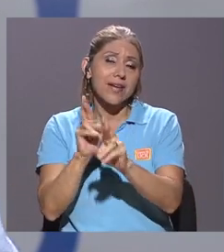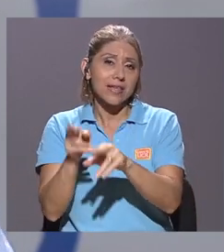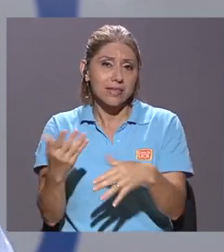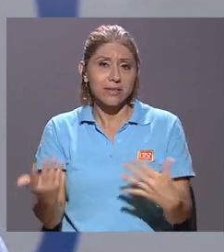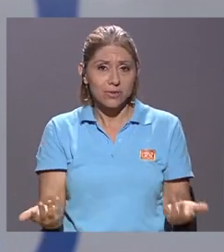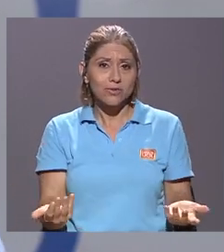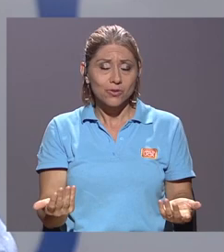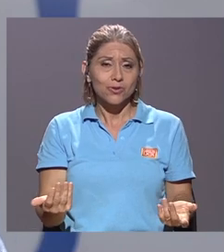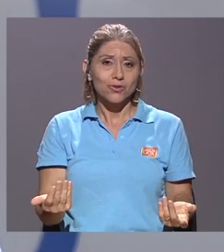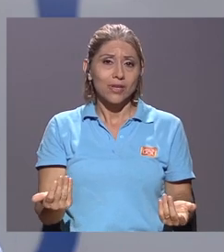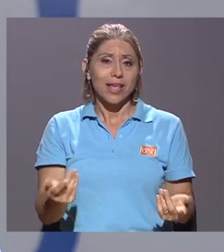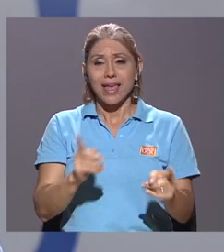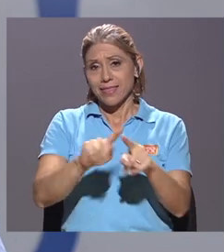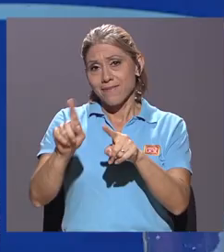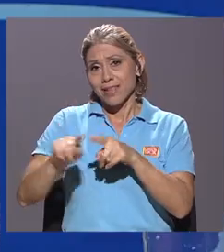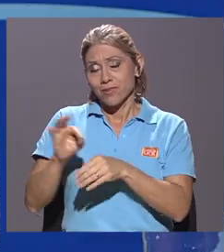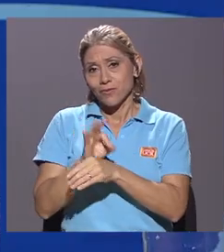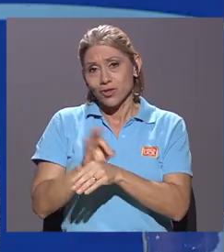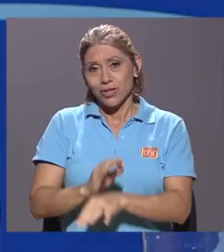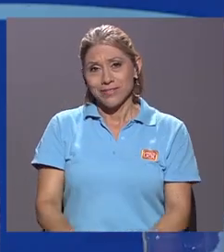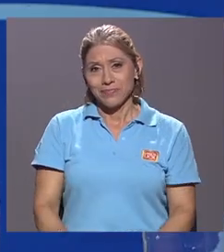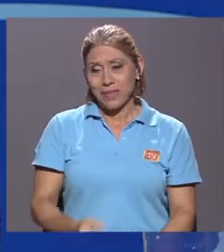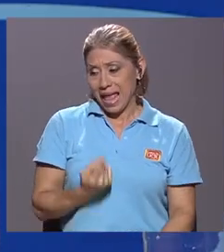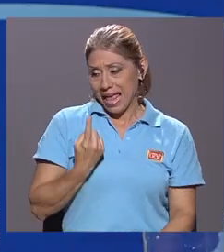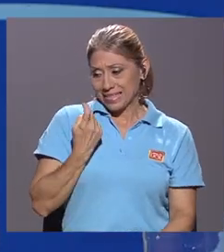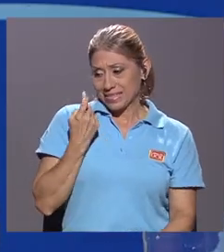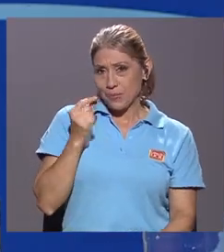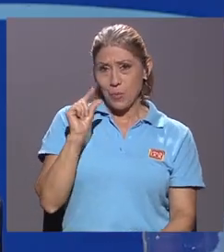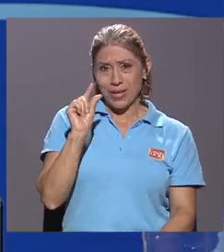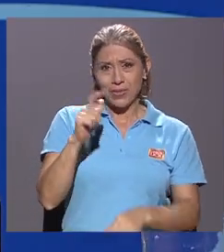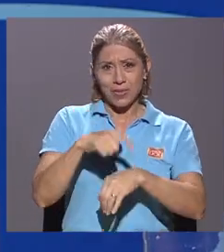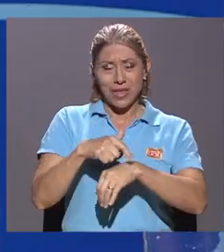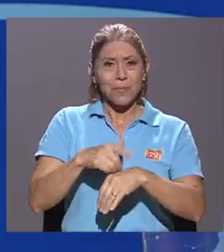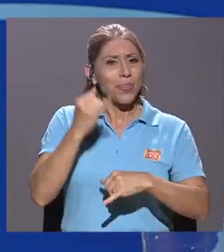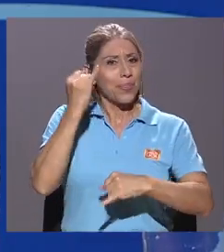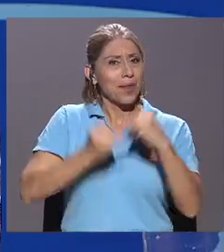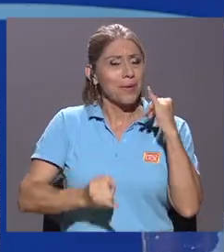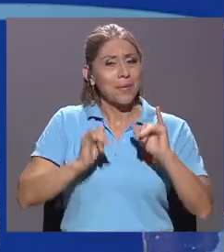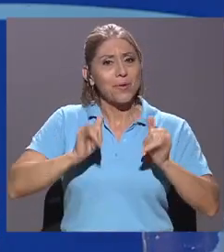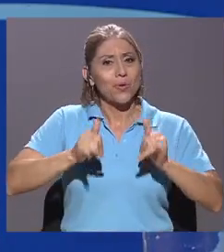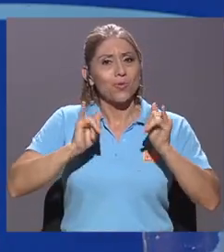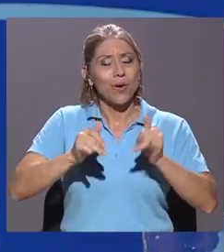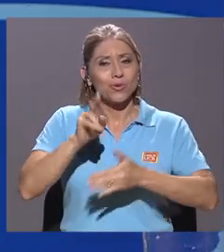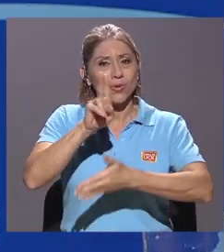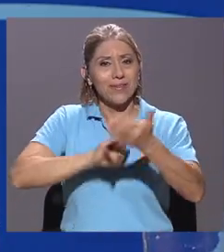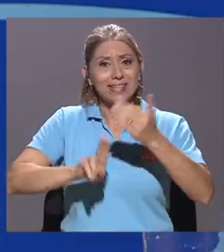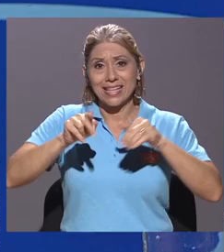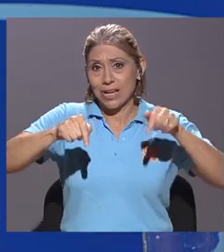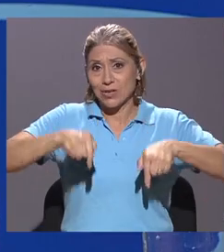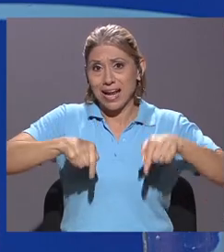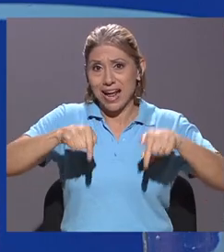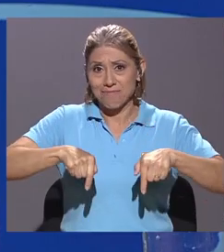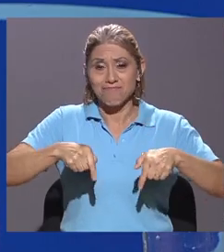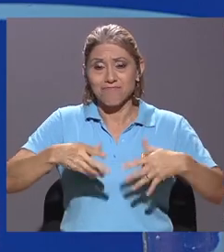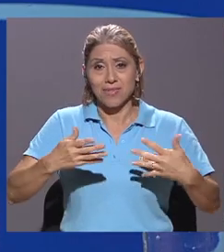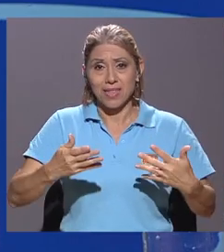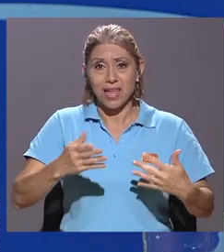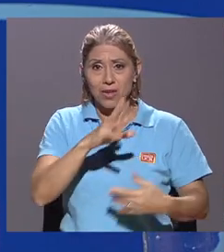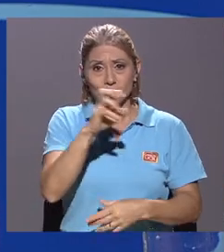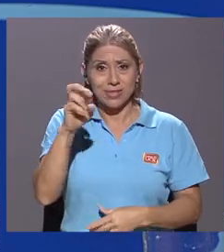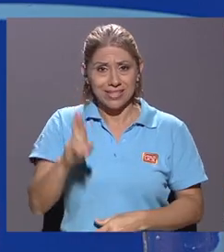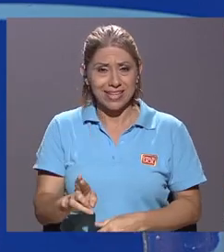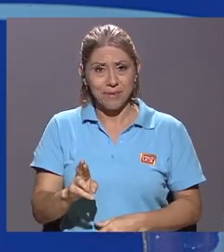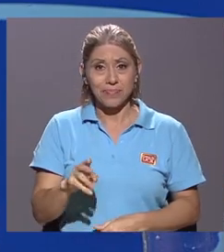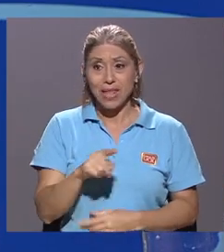en diferentes funciones hace poquito bueno terminamos los juegos universitarios acá en nuestro nuestro país y estos